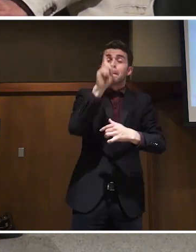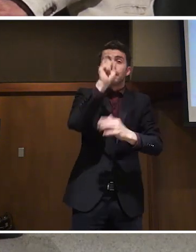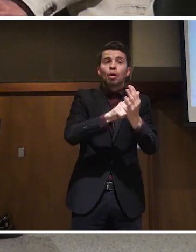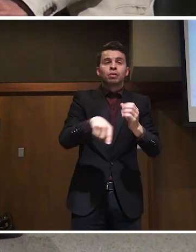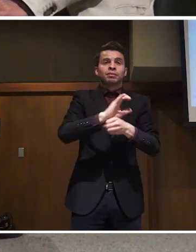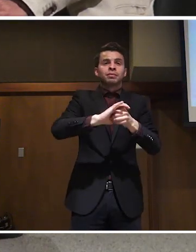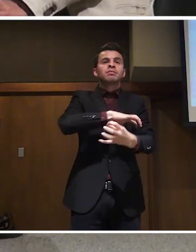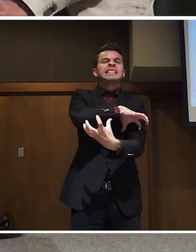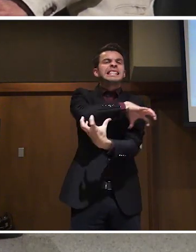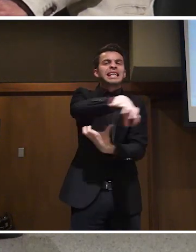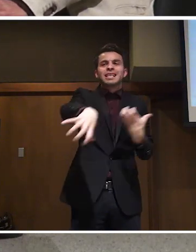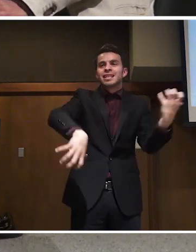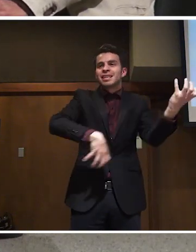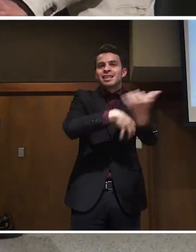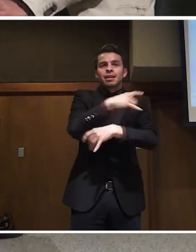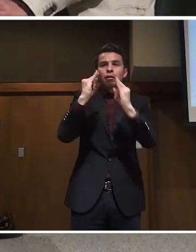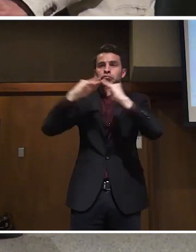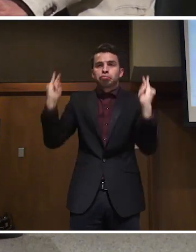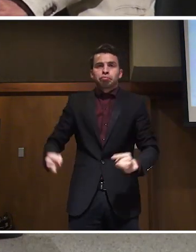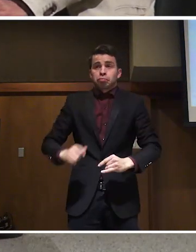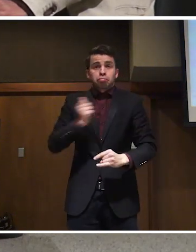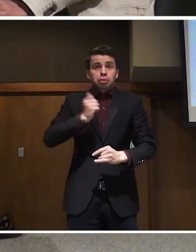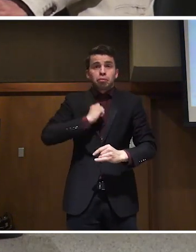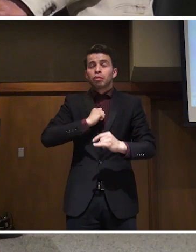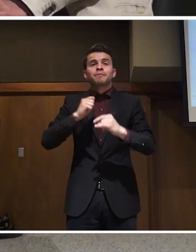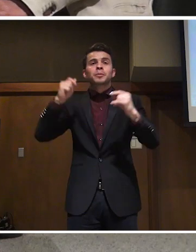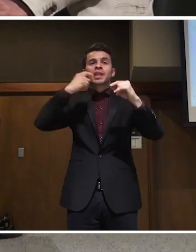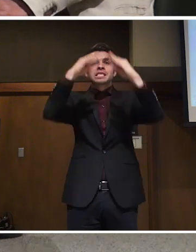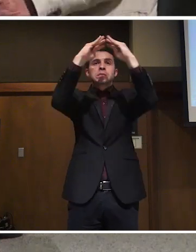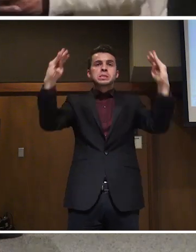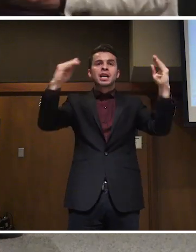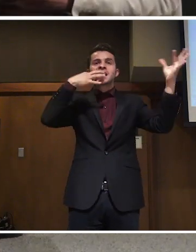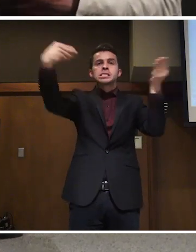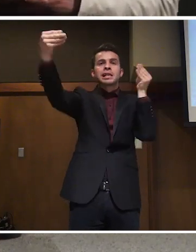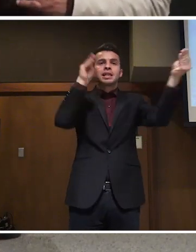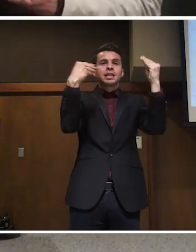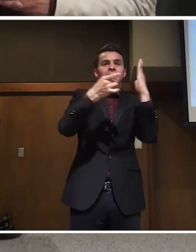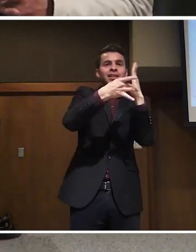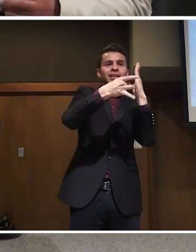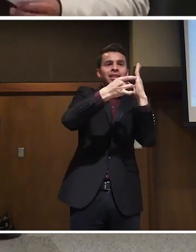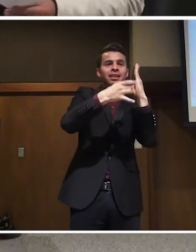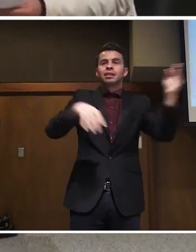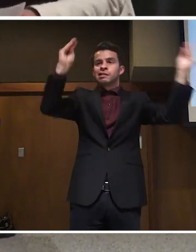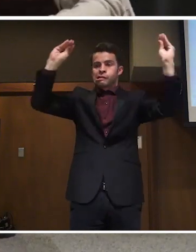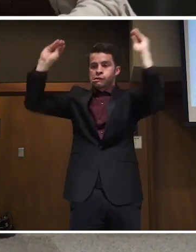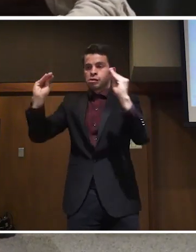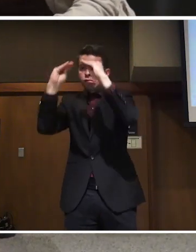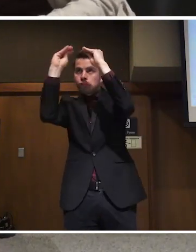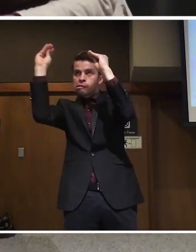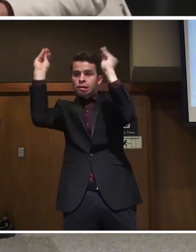desorganizada, llena de barrios de invasión, de casas de cartón, de lata, pero que